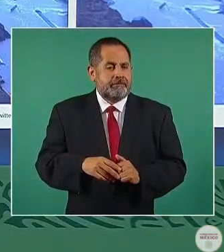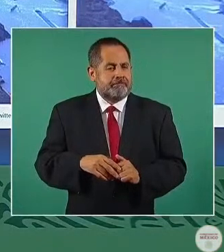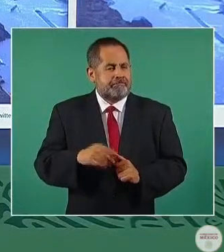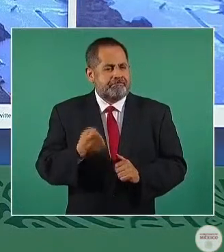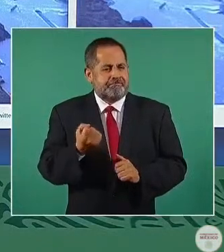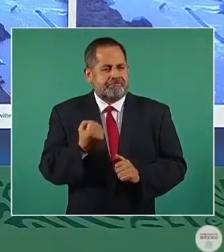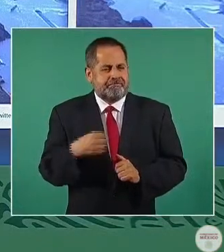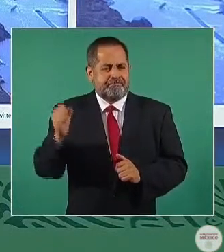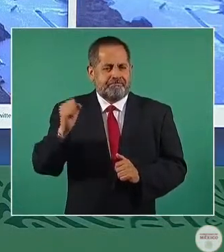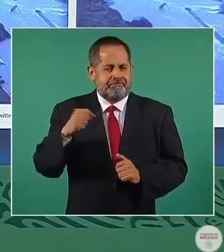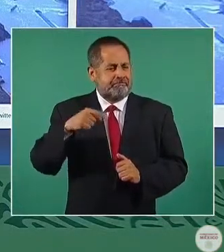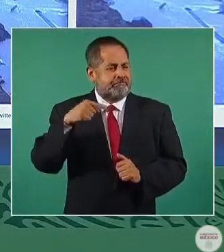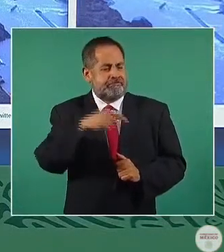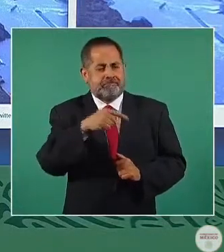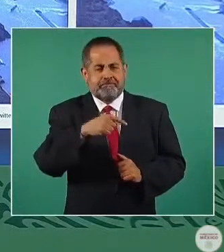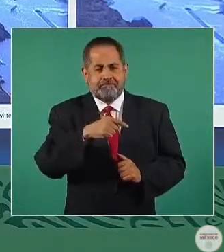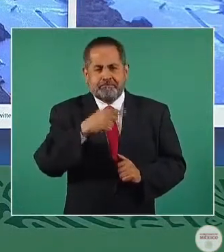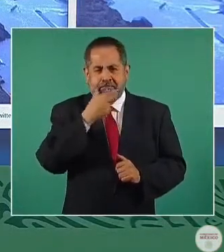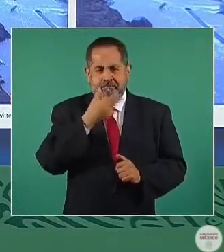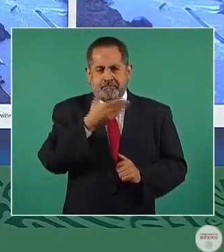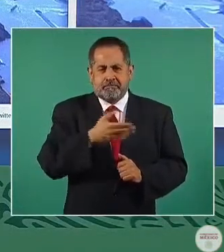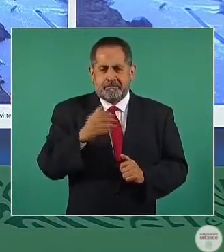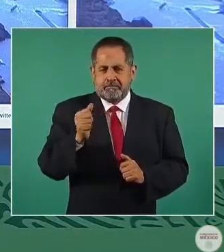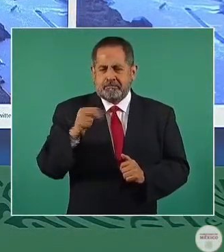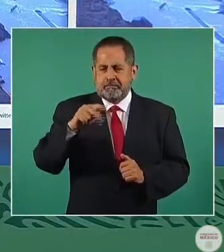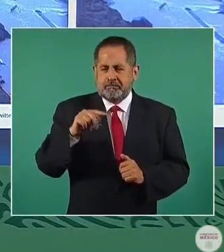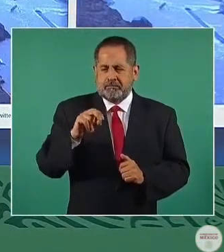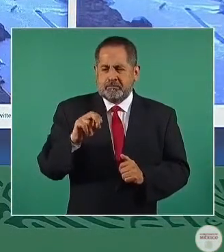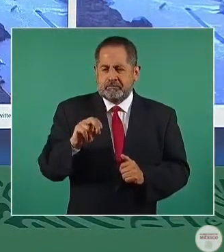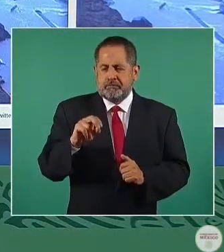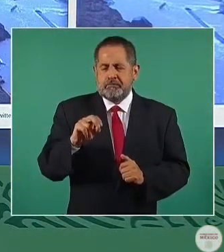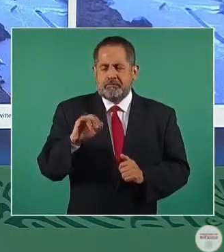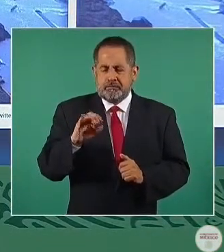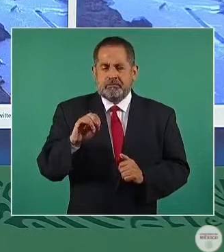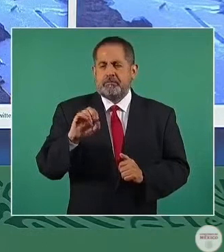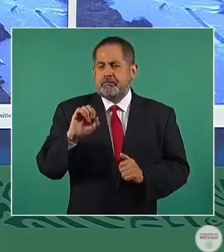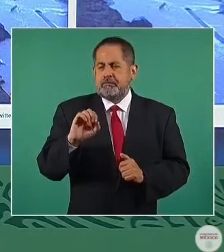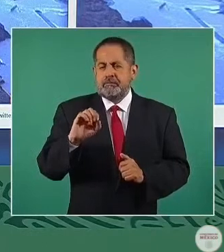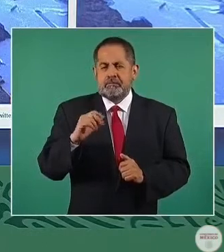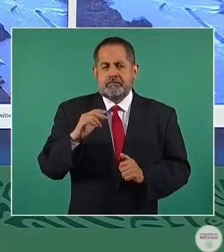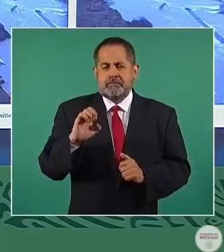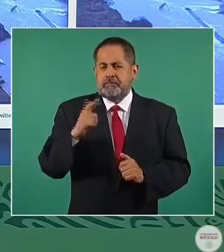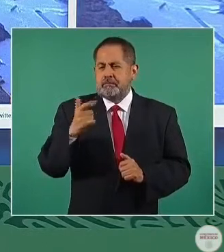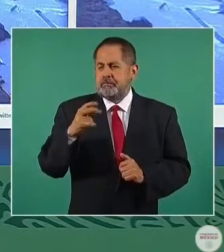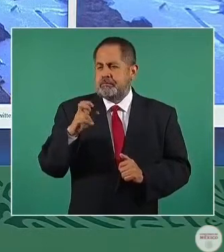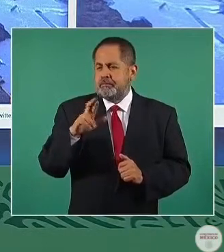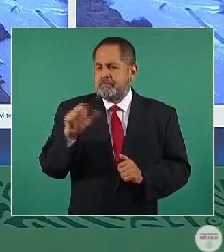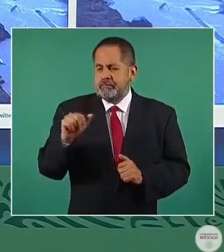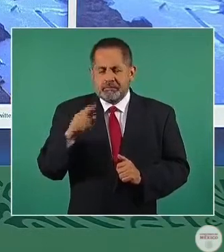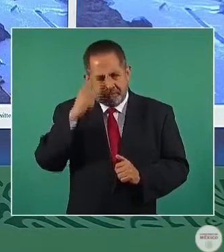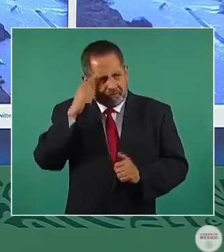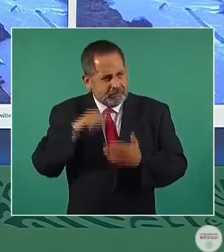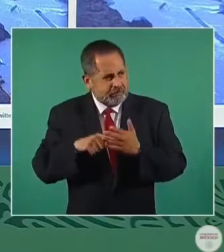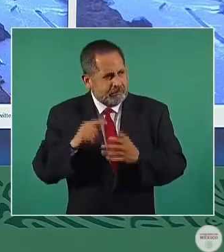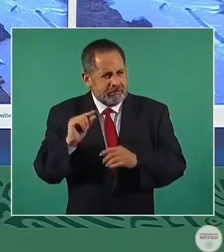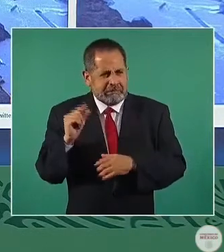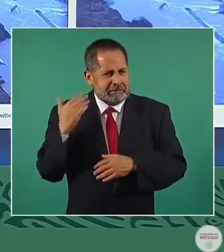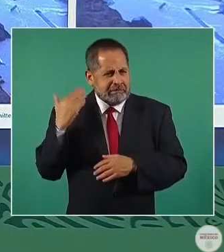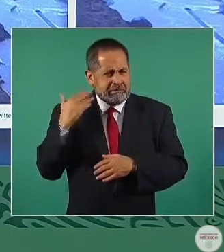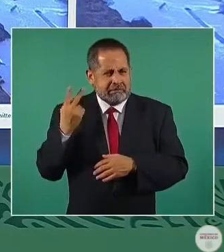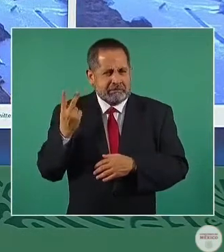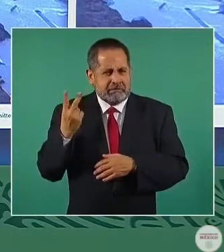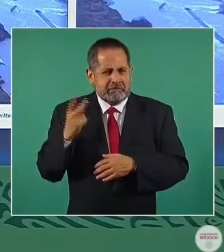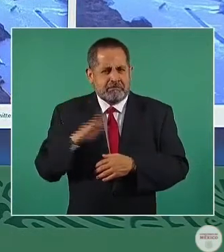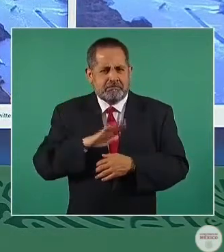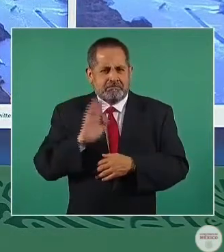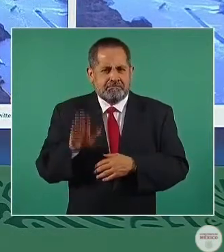gran caricaturista Antonio Helguera. Creo que ayer cumplió 2 meses de